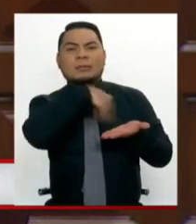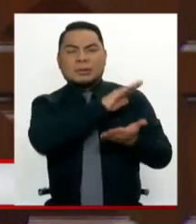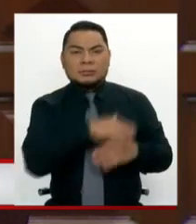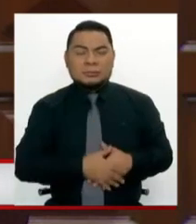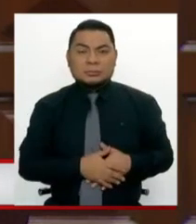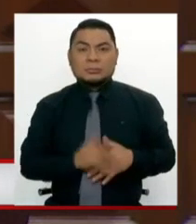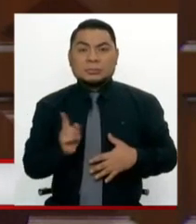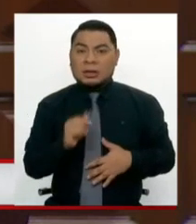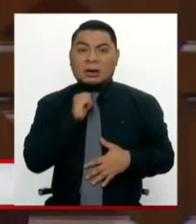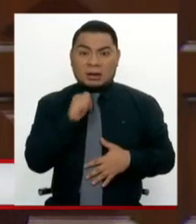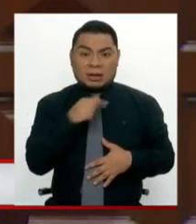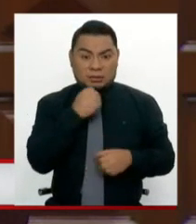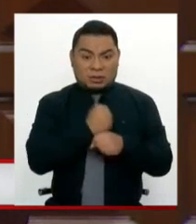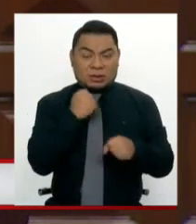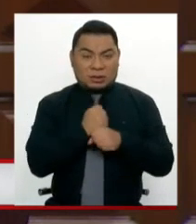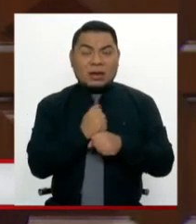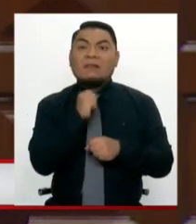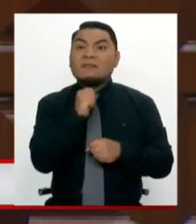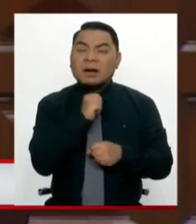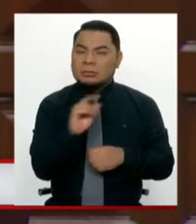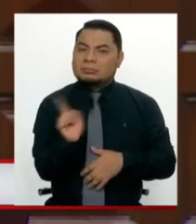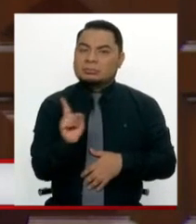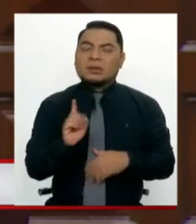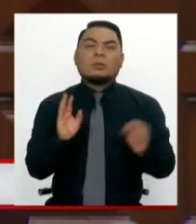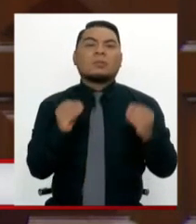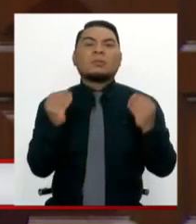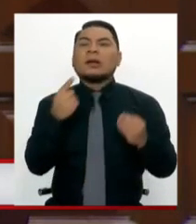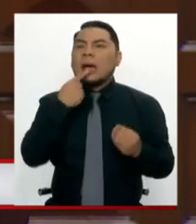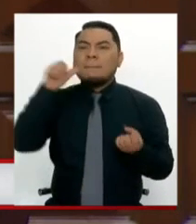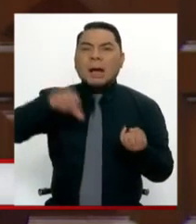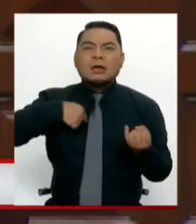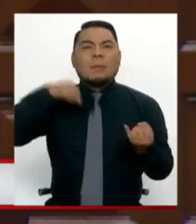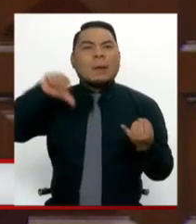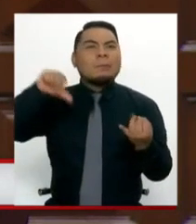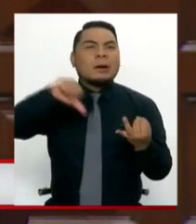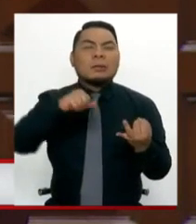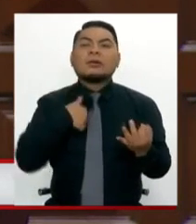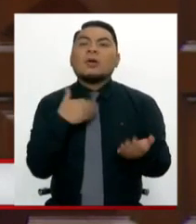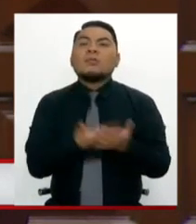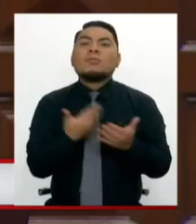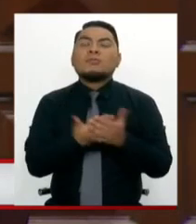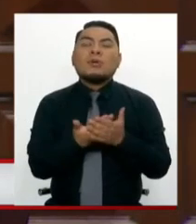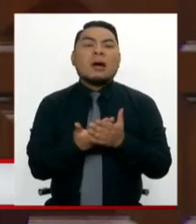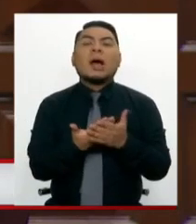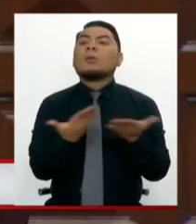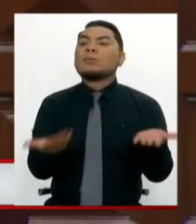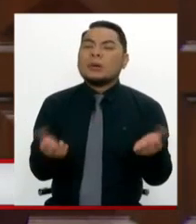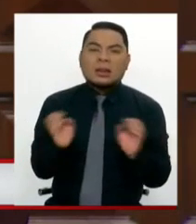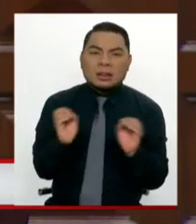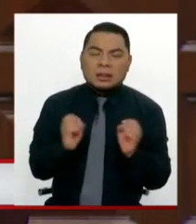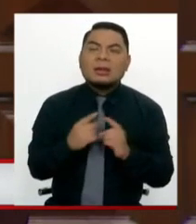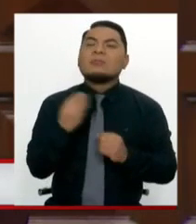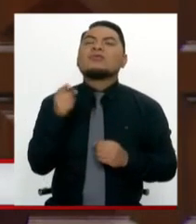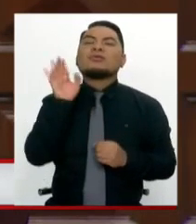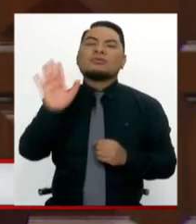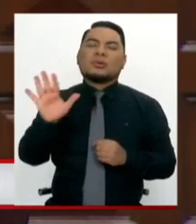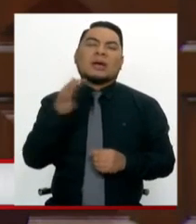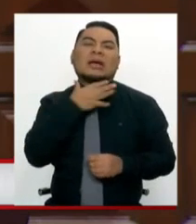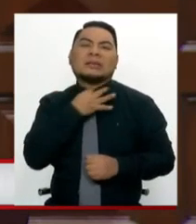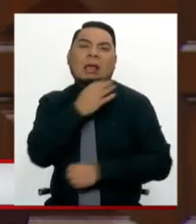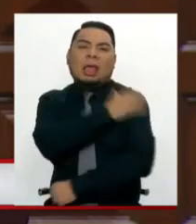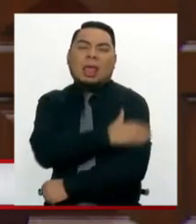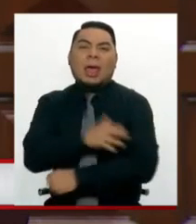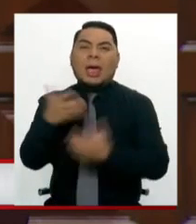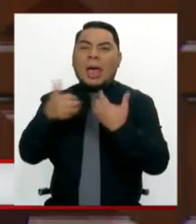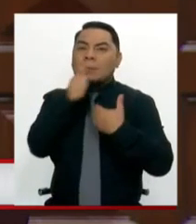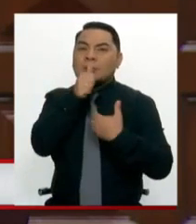no por falta de resultados o por inexistentes imputaciones que nunca probarán, sino por defender sus intereses